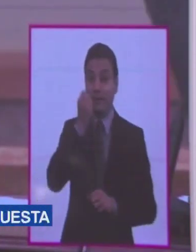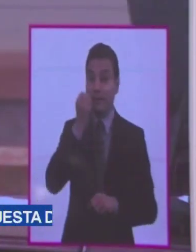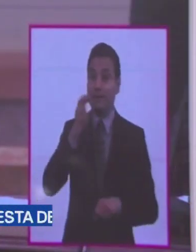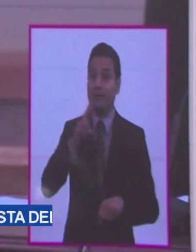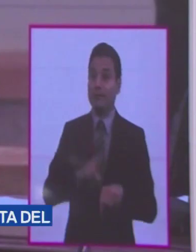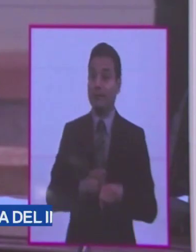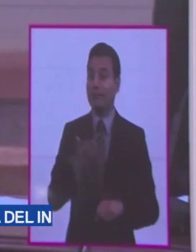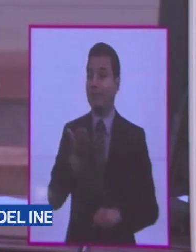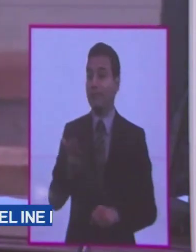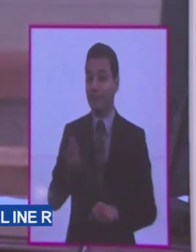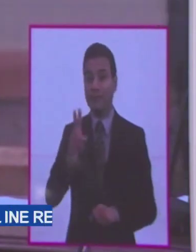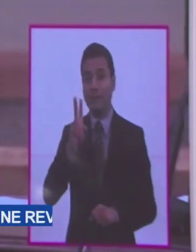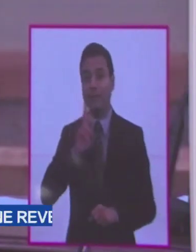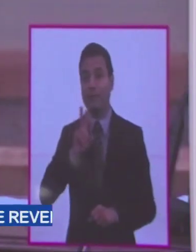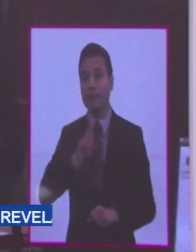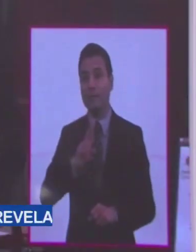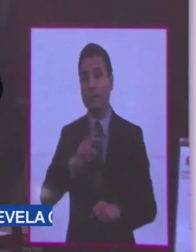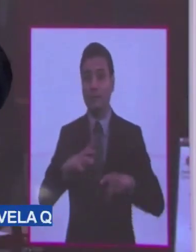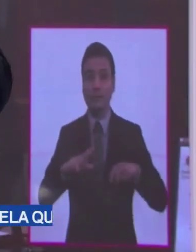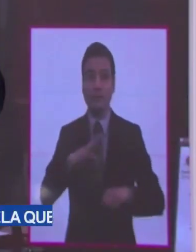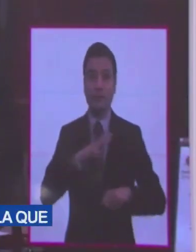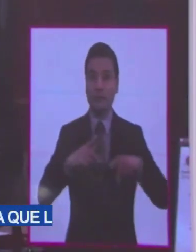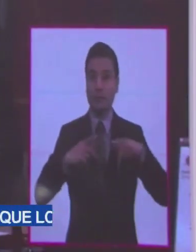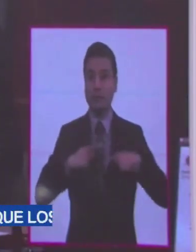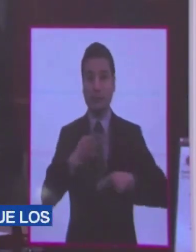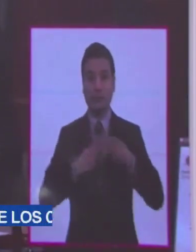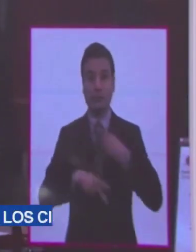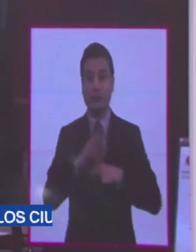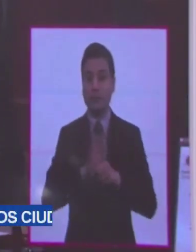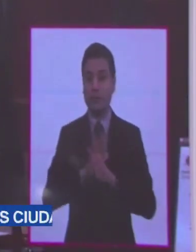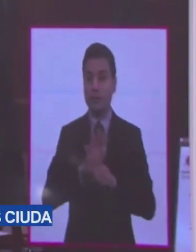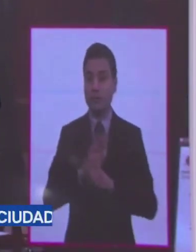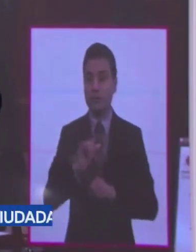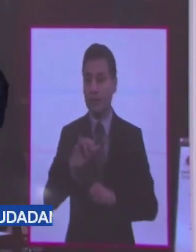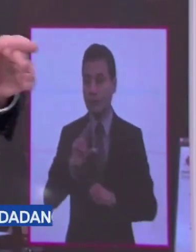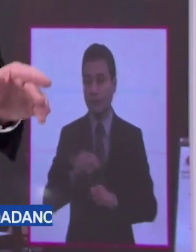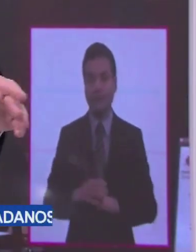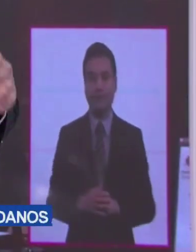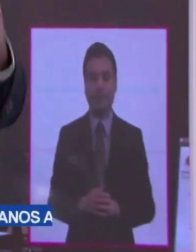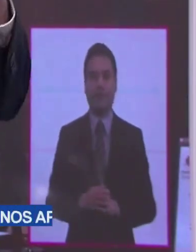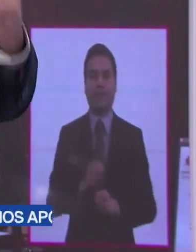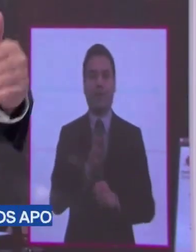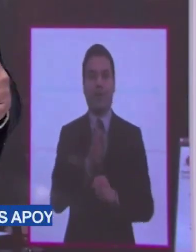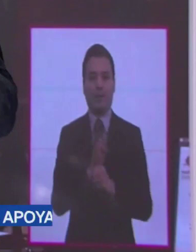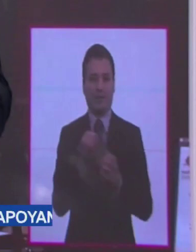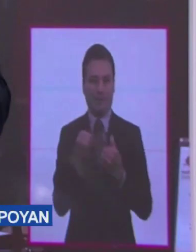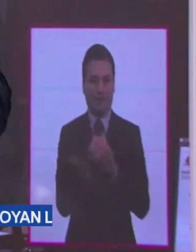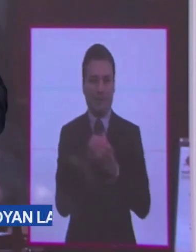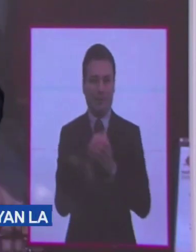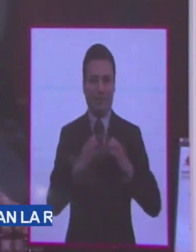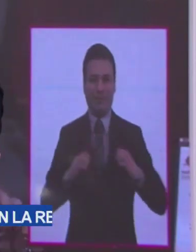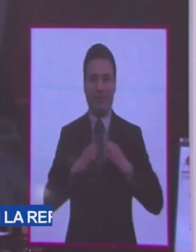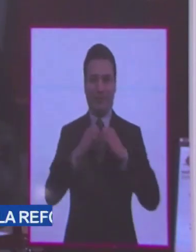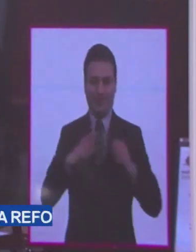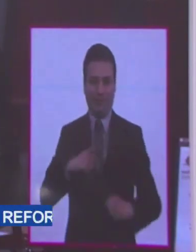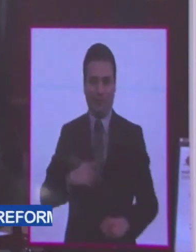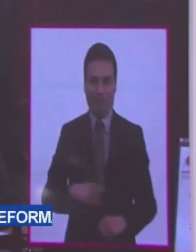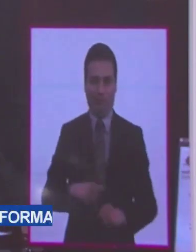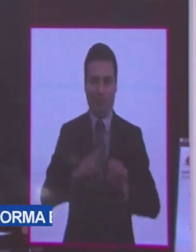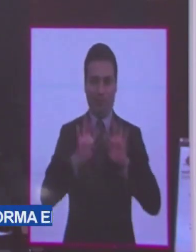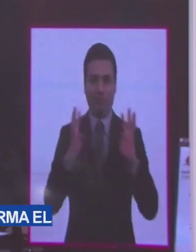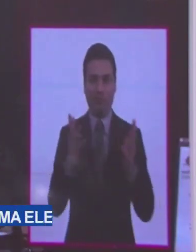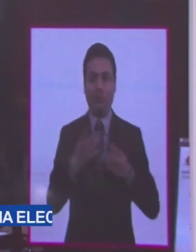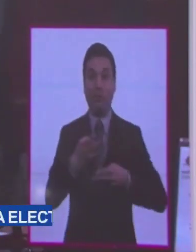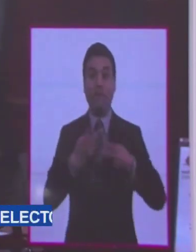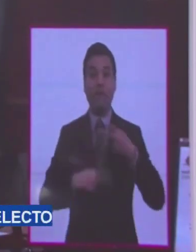institucionalidad reglas claras instituciones que se han respetadas por todos no importa si son derrotados o vencedores en